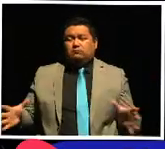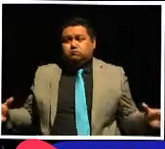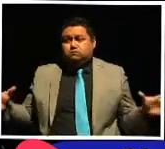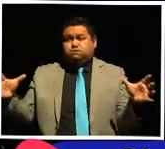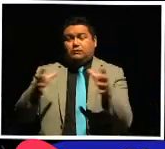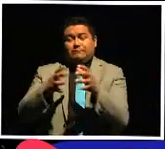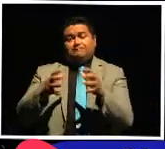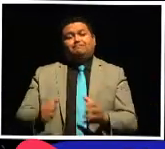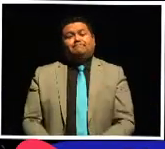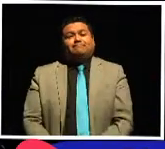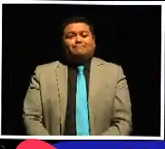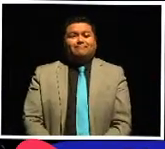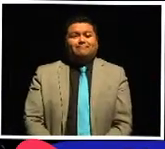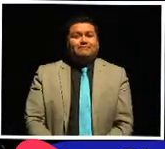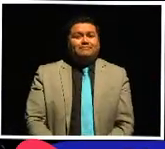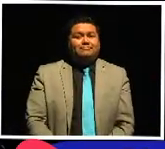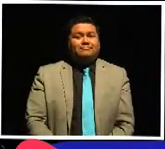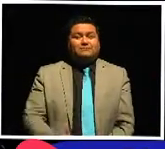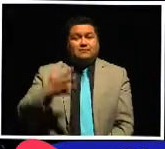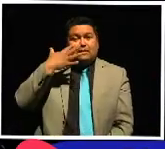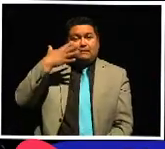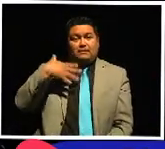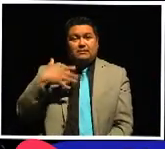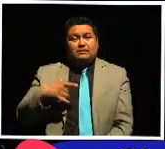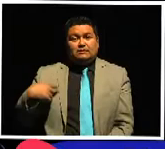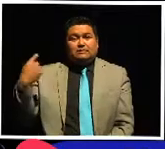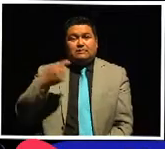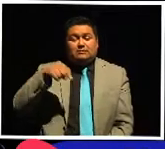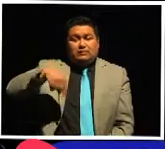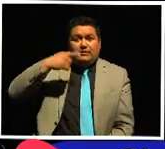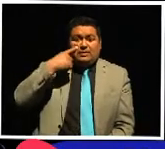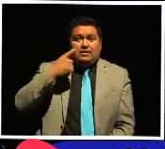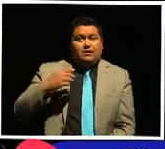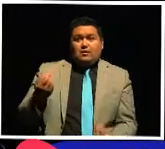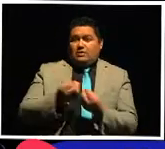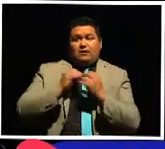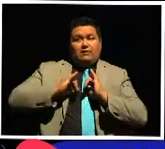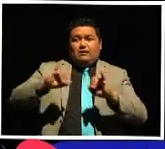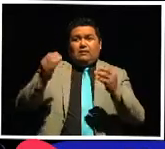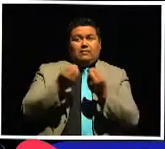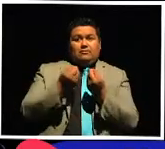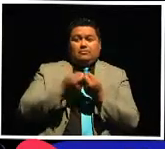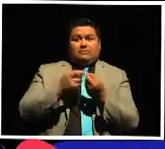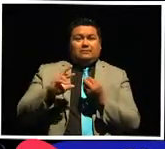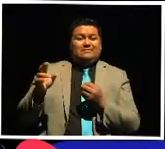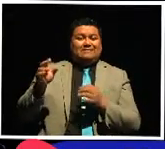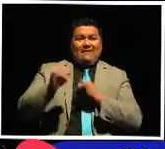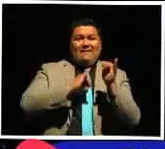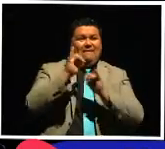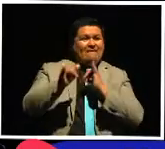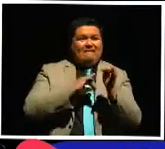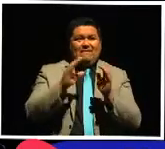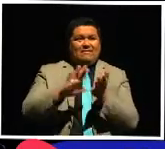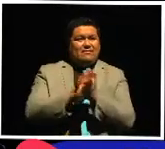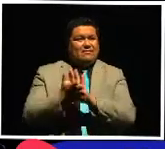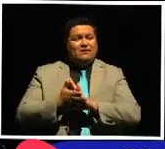aquí. Muy importante porque hoy día tenemos mucha información, muchas redes sociales, escuchamos muchas